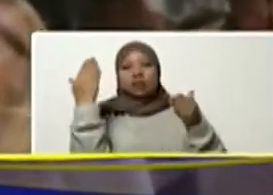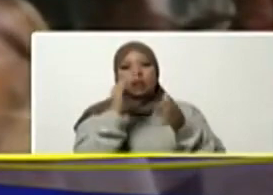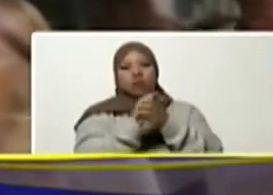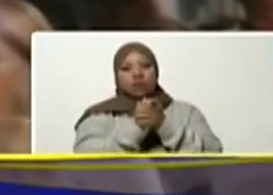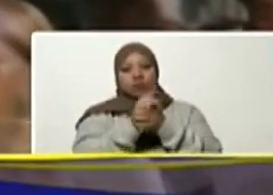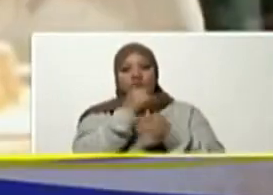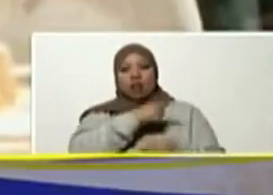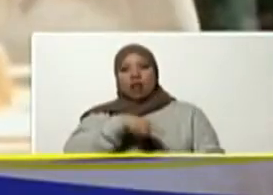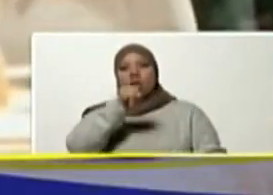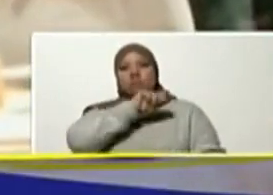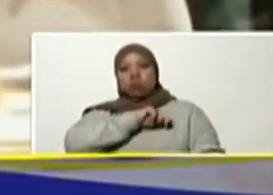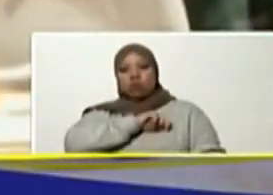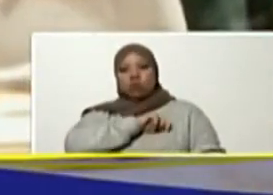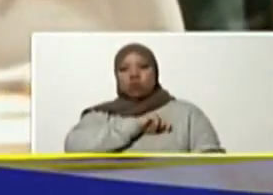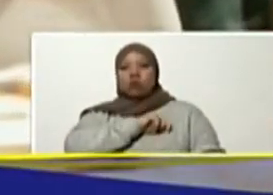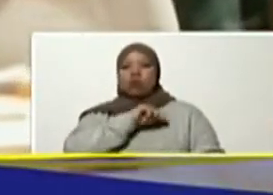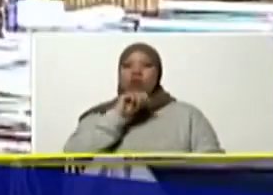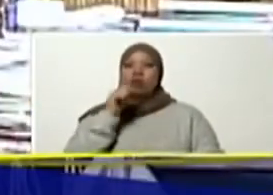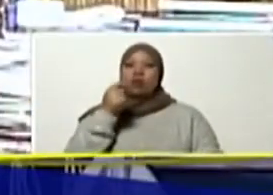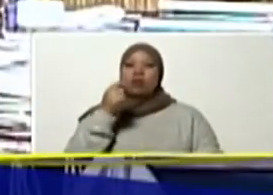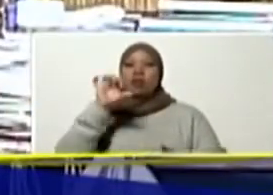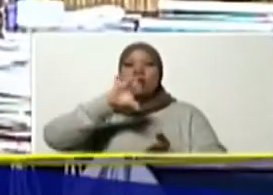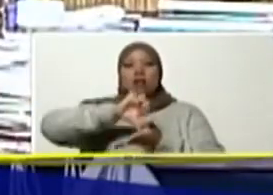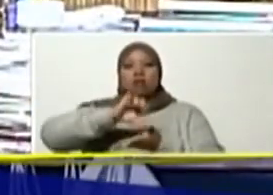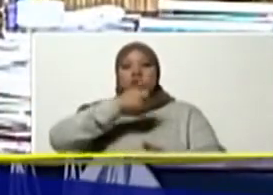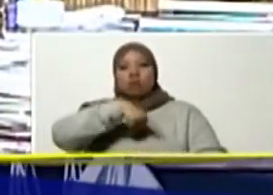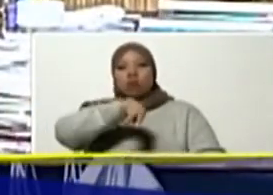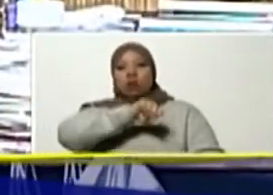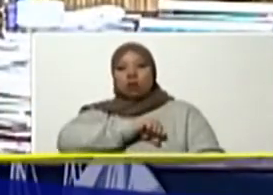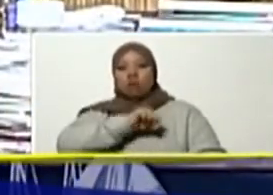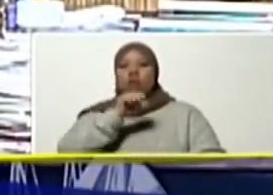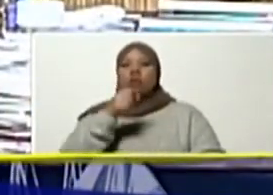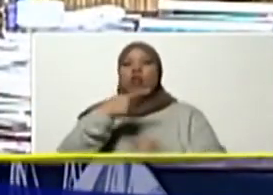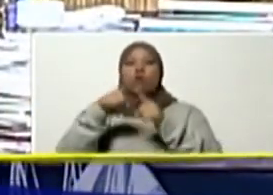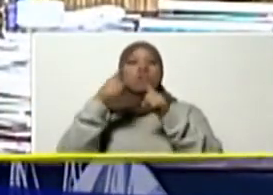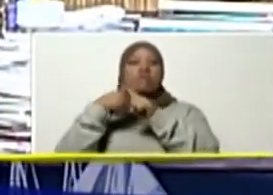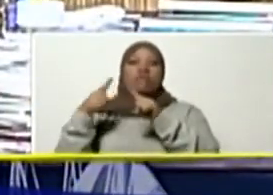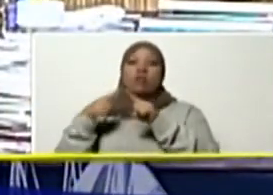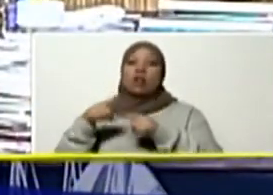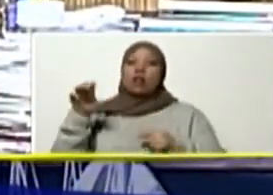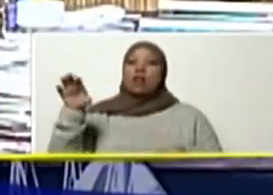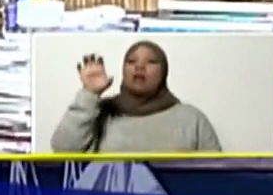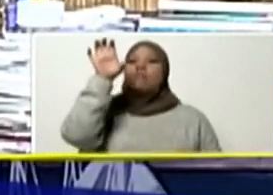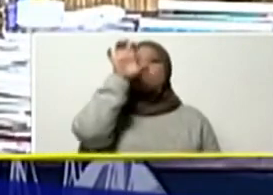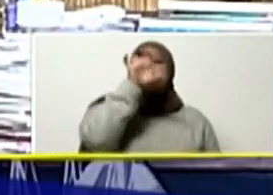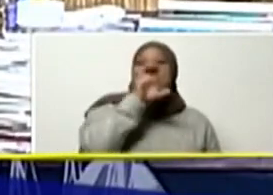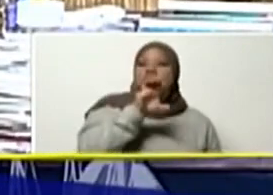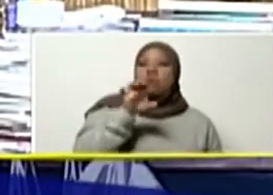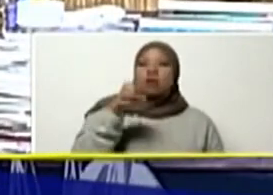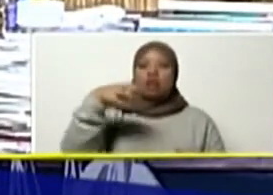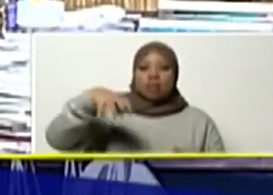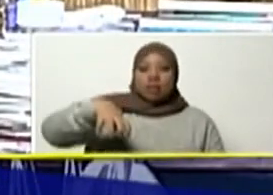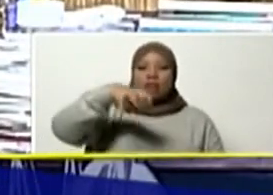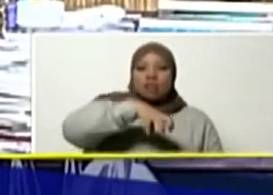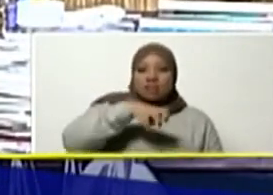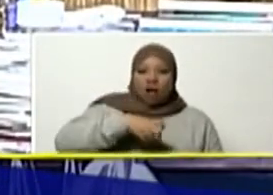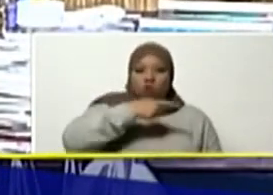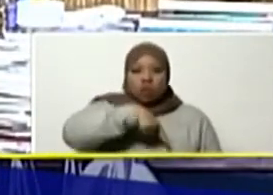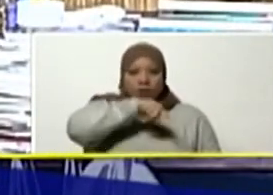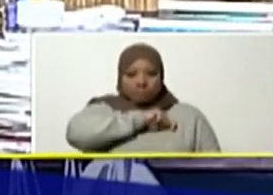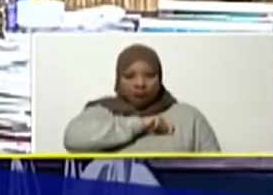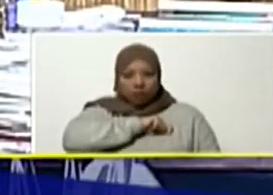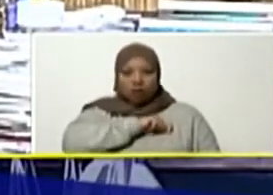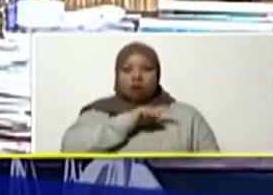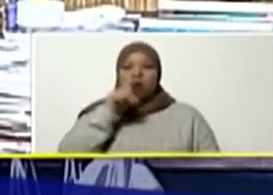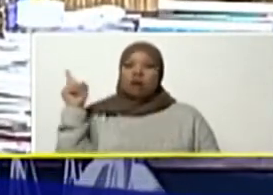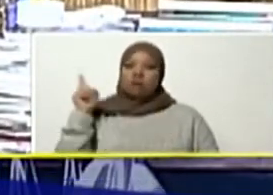español, de Madrid, de Barcelona, del País Vasco, mucho afecto del pueblo español